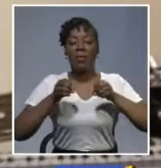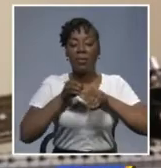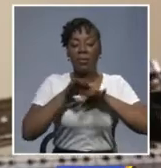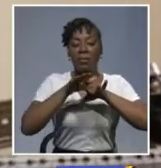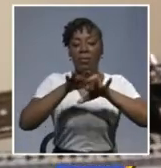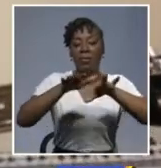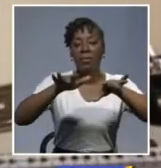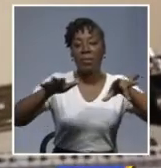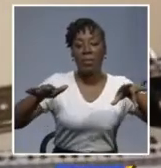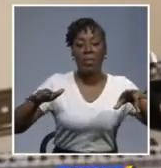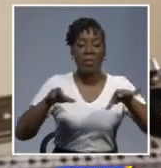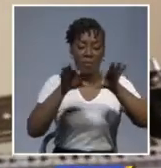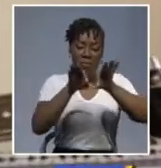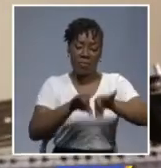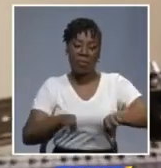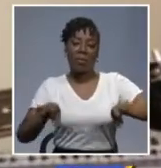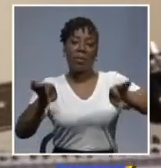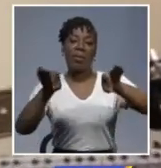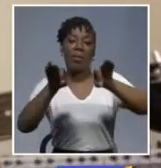son la